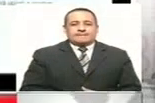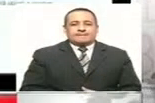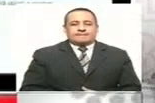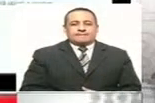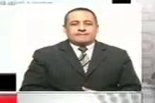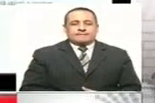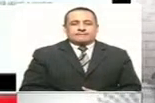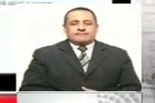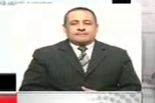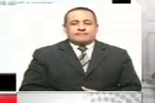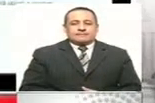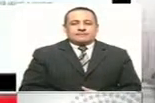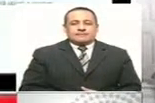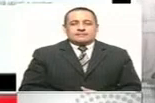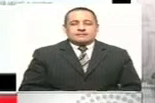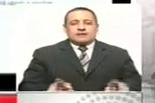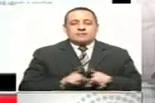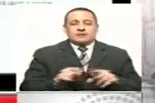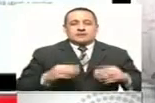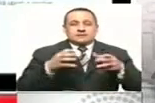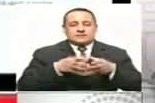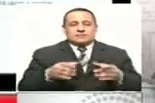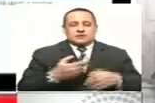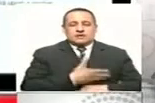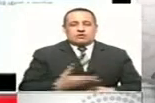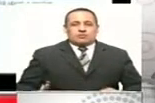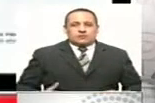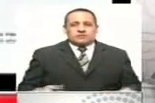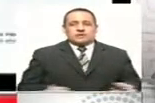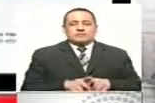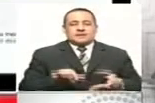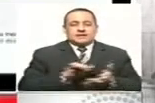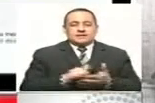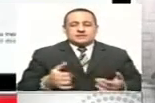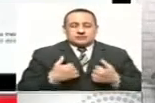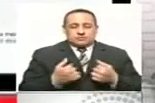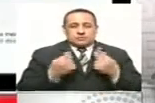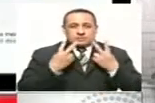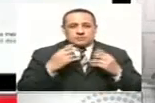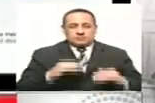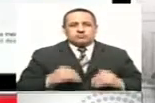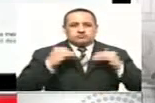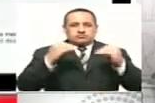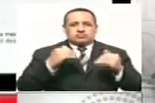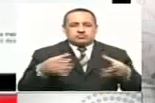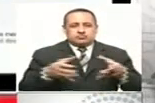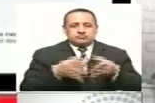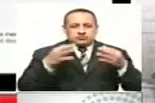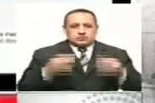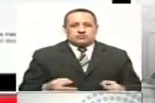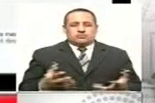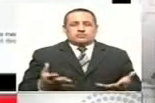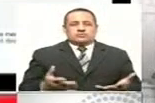Muy bien, en el ámbito de gobernanza territorial también hay metas específicas.